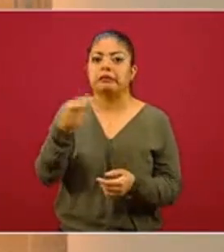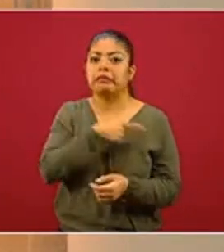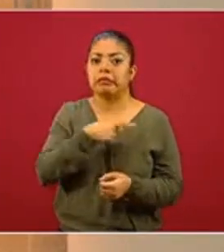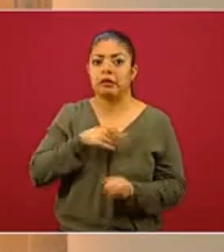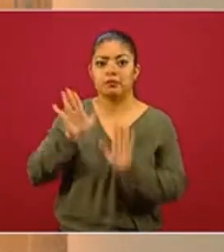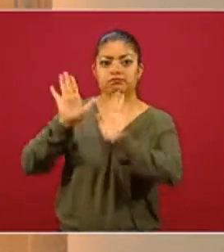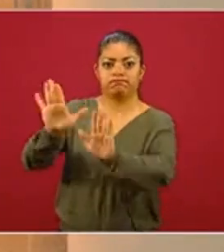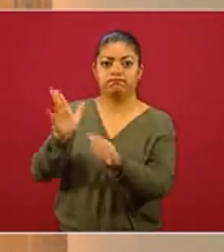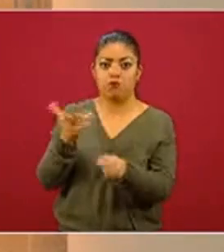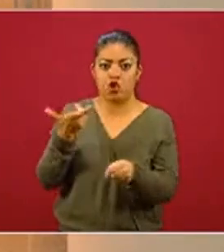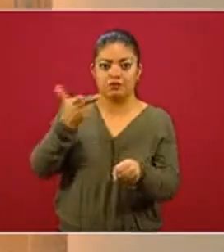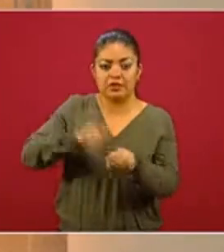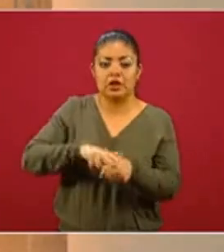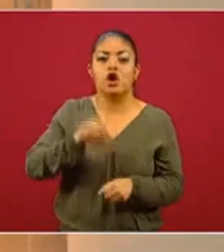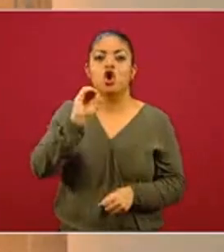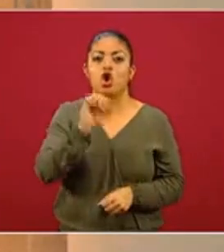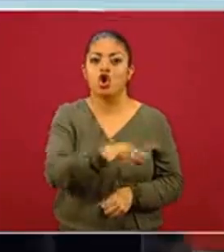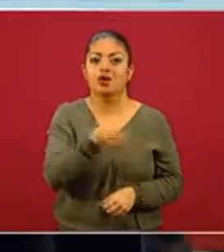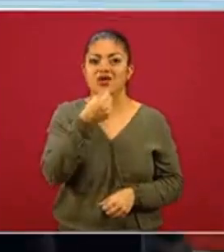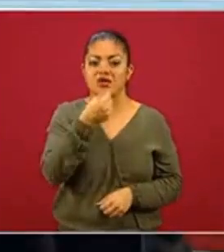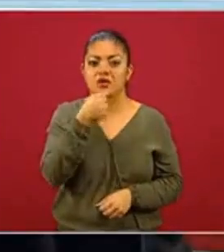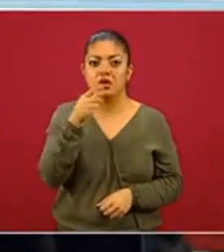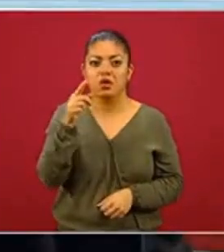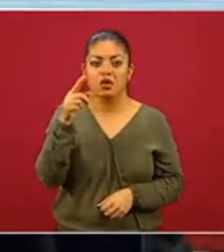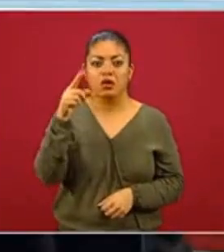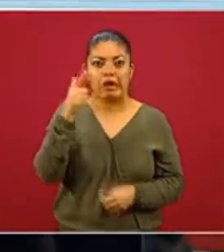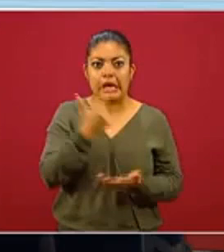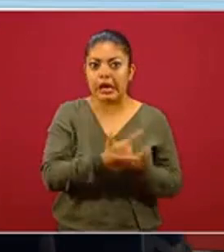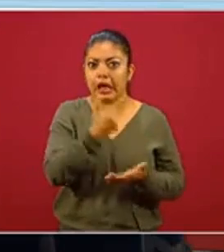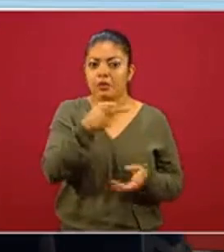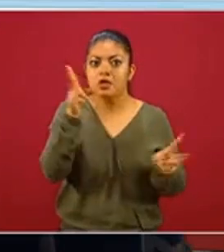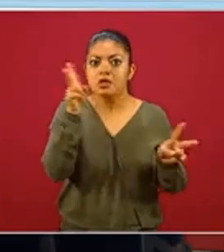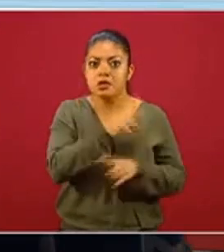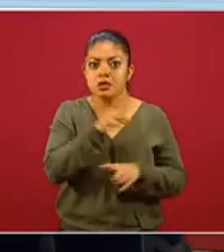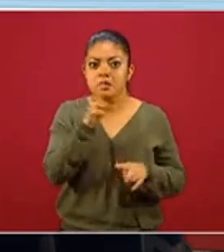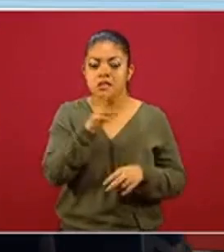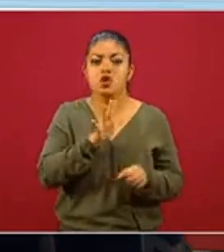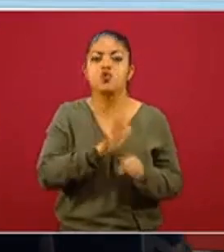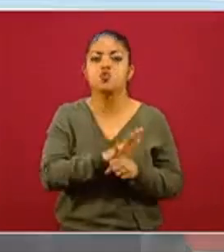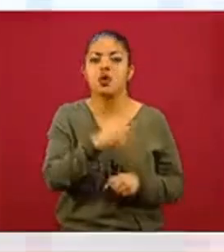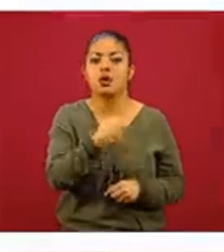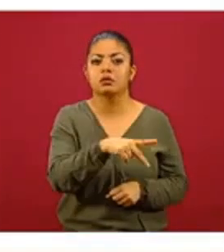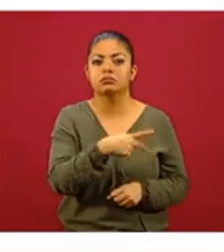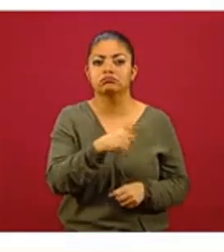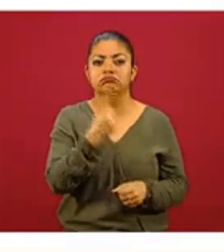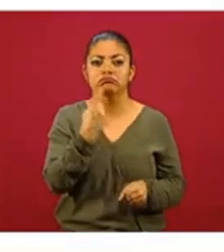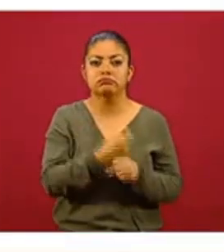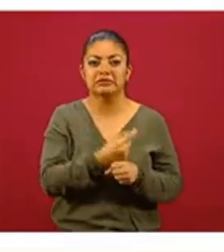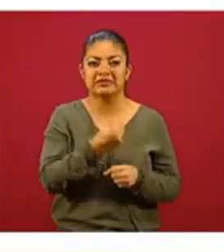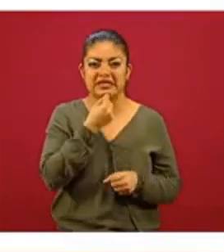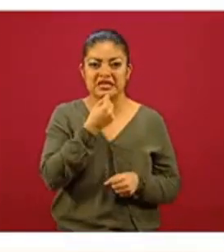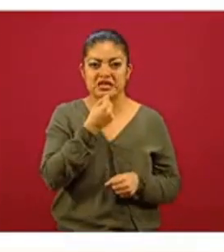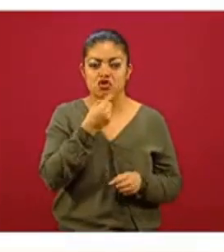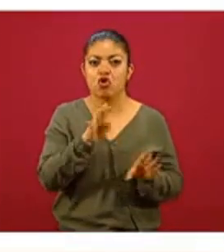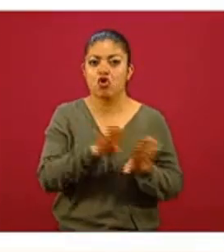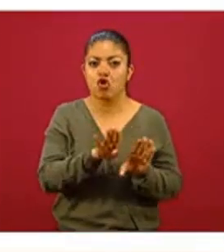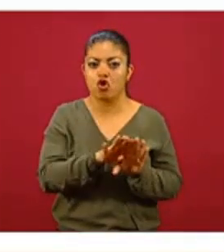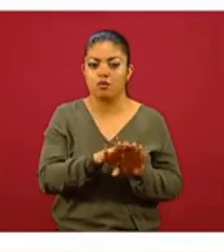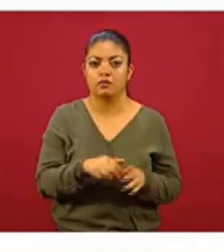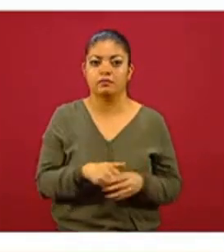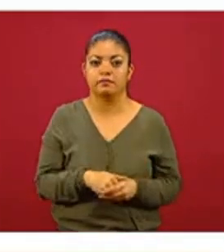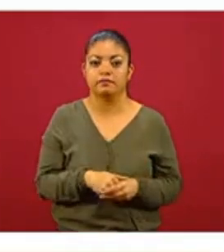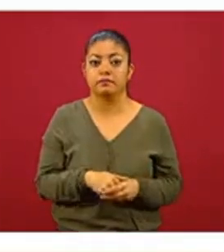o los niños que llegan con una dificultad respiratoria grave? ¿Cuáles son las características que tienen estos niños? El